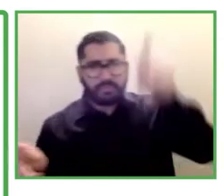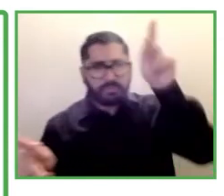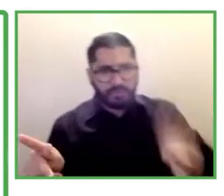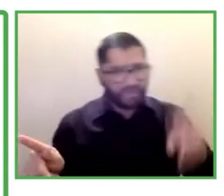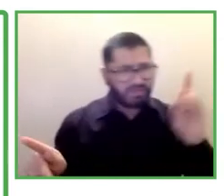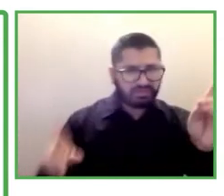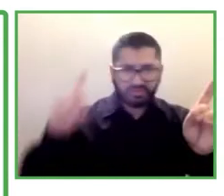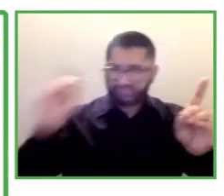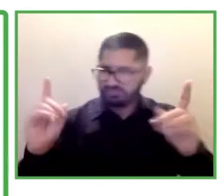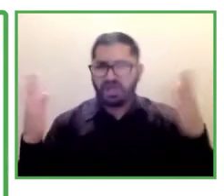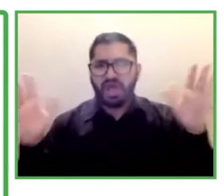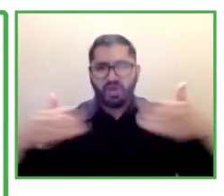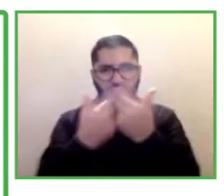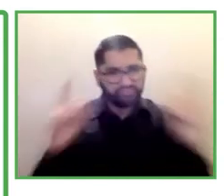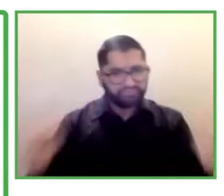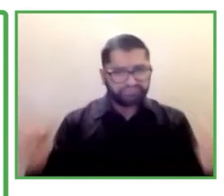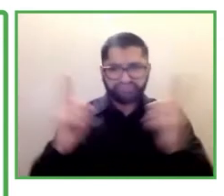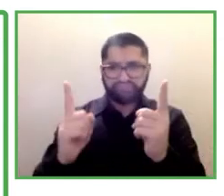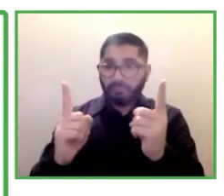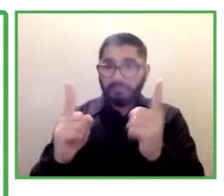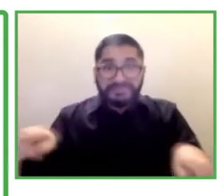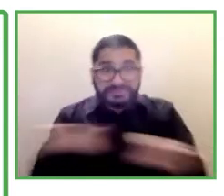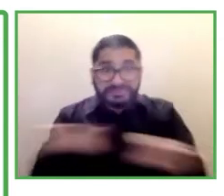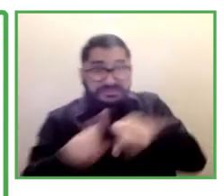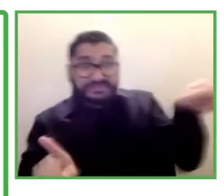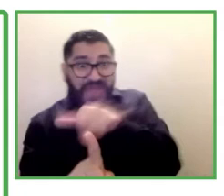una organización tan diversa, todos ganamos.